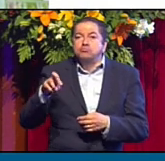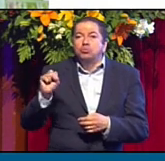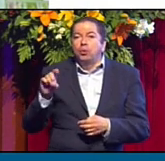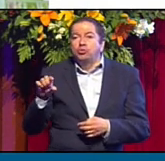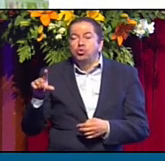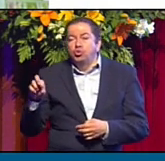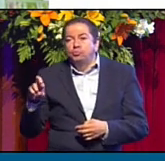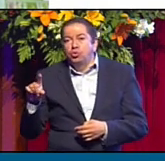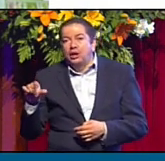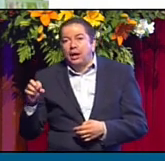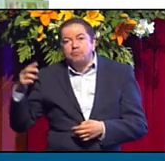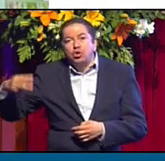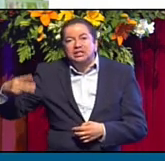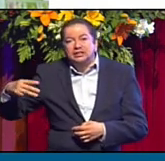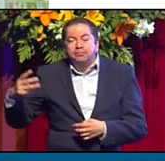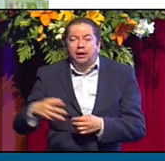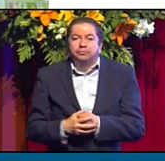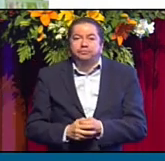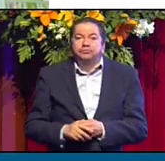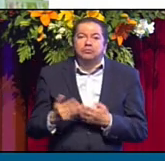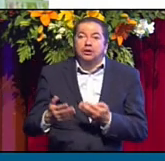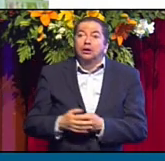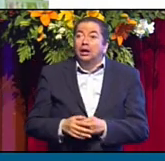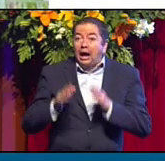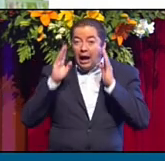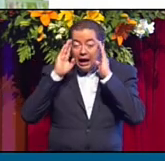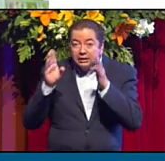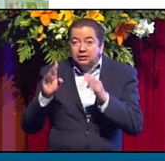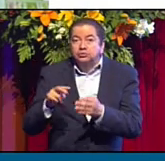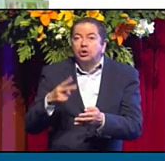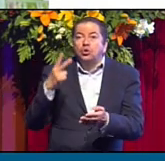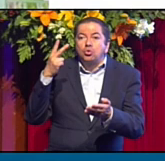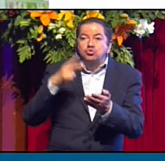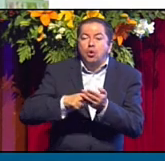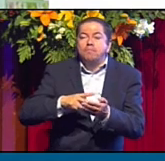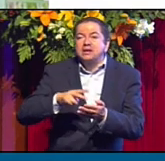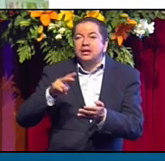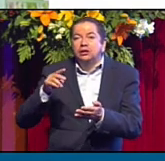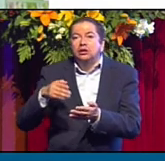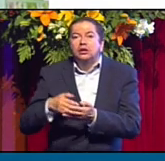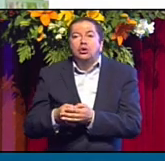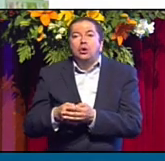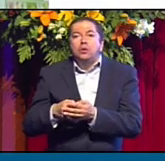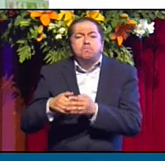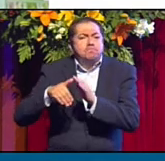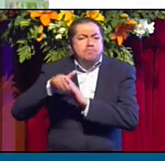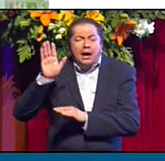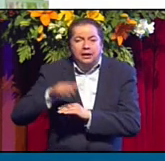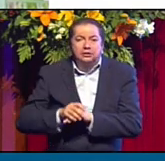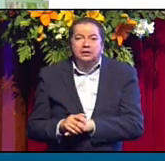la farmacia municipal atendimos a 2.490 usuarios. Entregamos